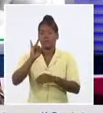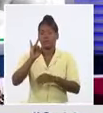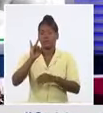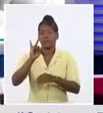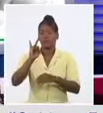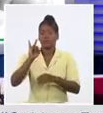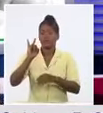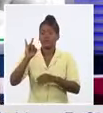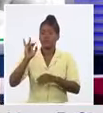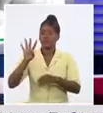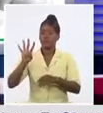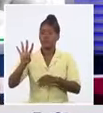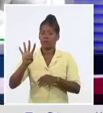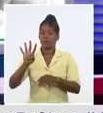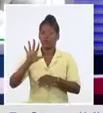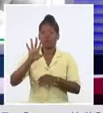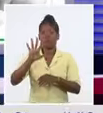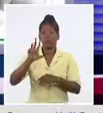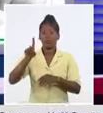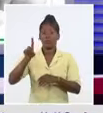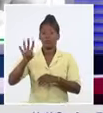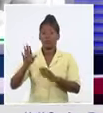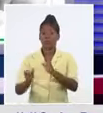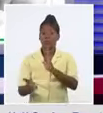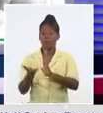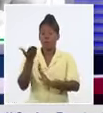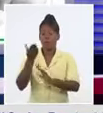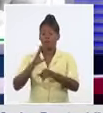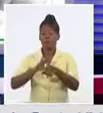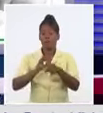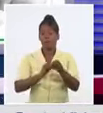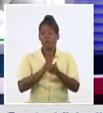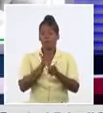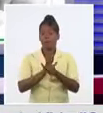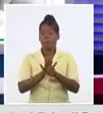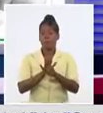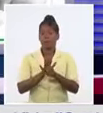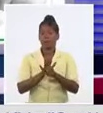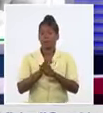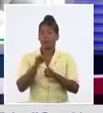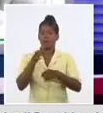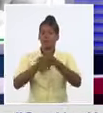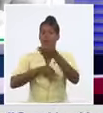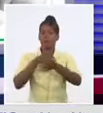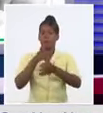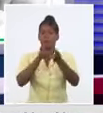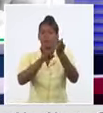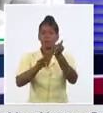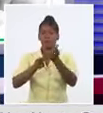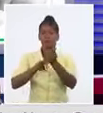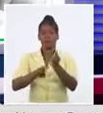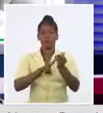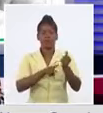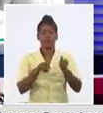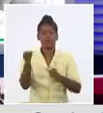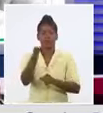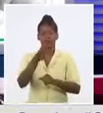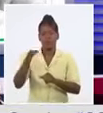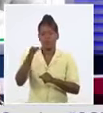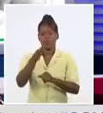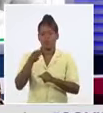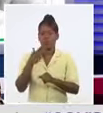4,774, 514 más en relación con la jornada precedente. Todas las provincias reportan al menos un caso